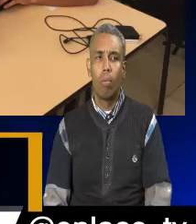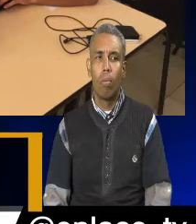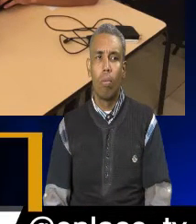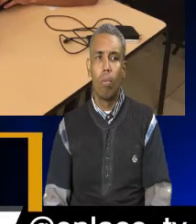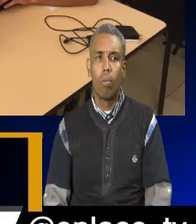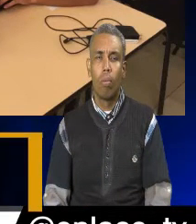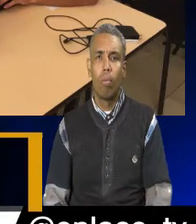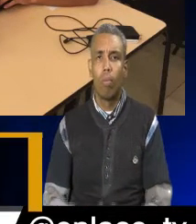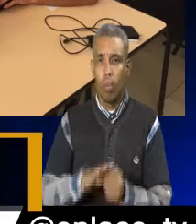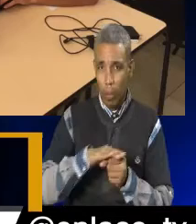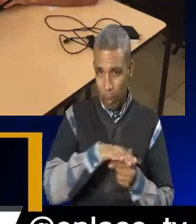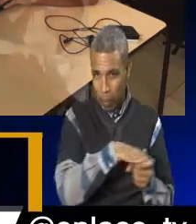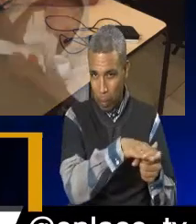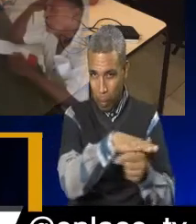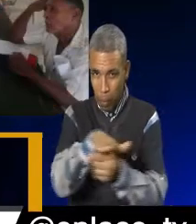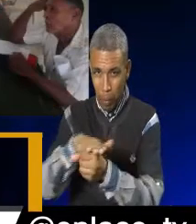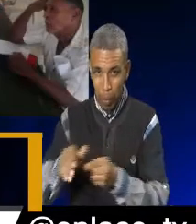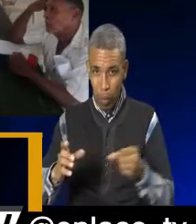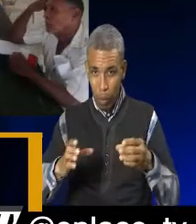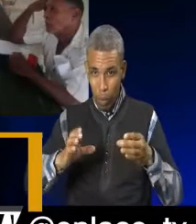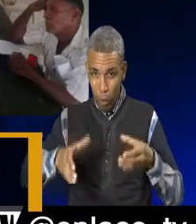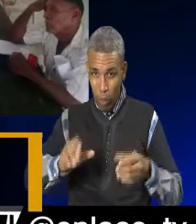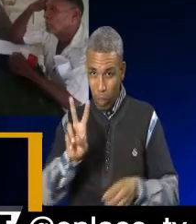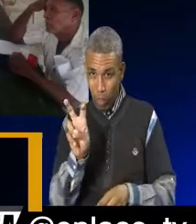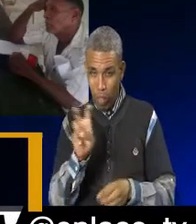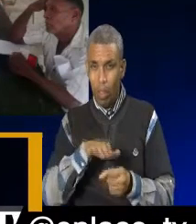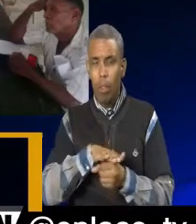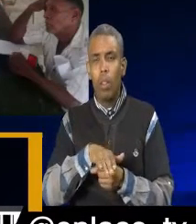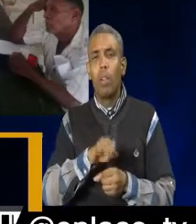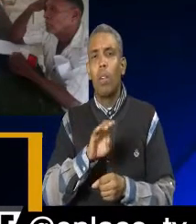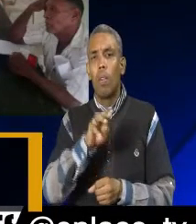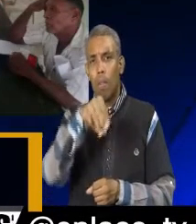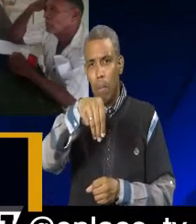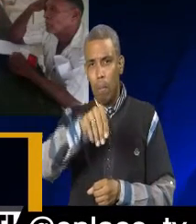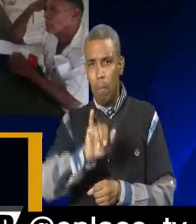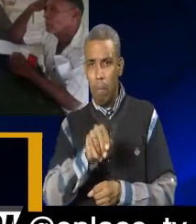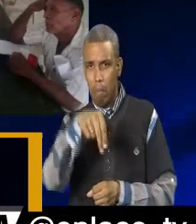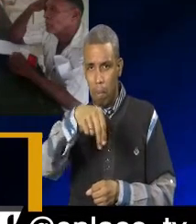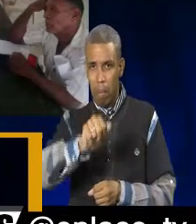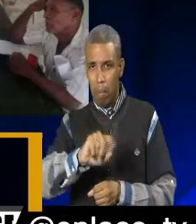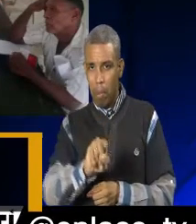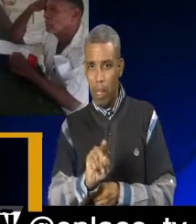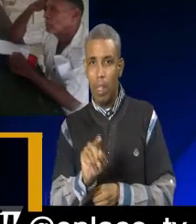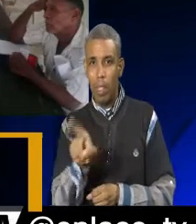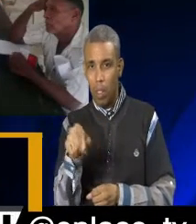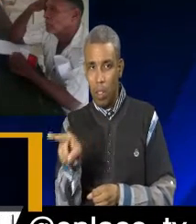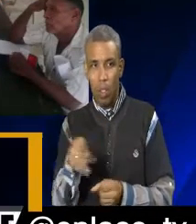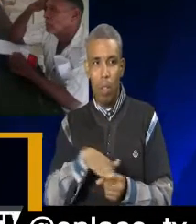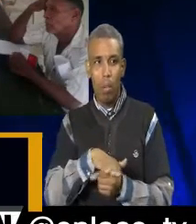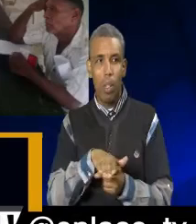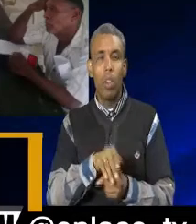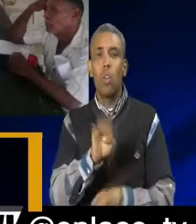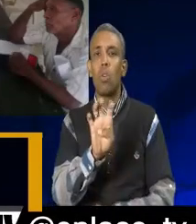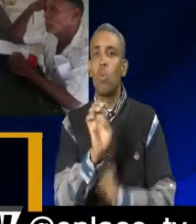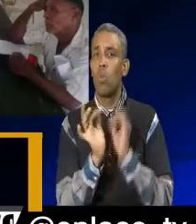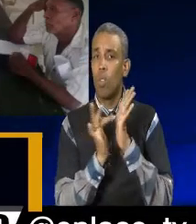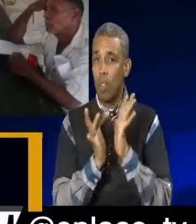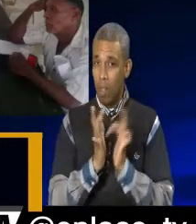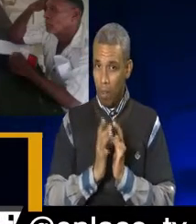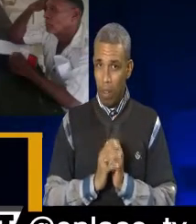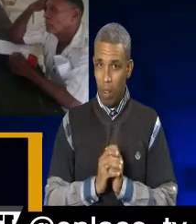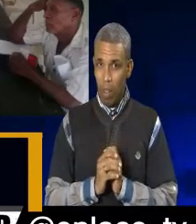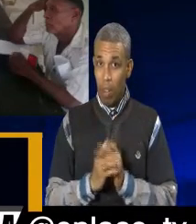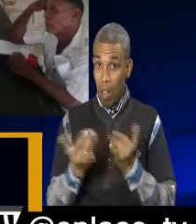Comuna 7, en Minas del Paraíso y en el barrio, en el 9 de abril, donde se